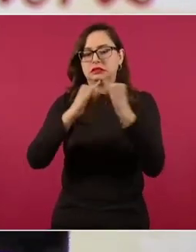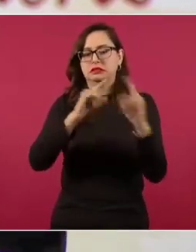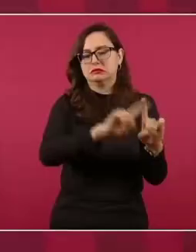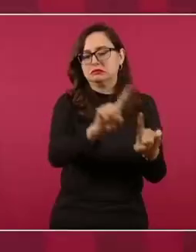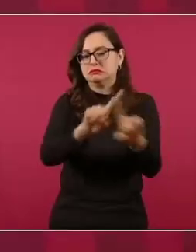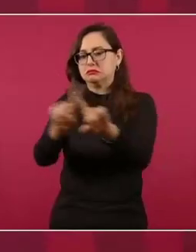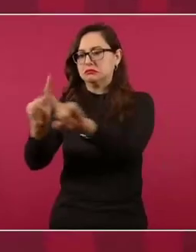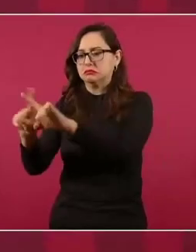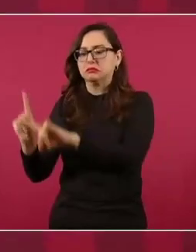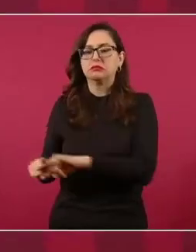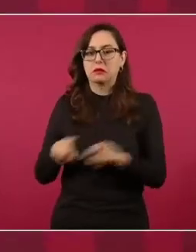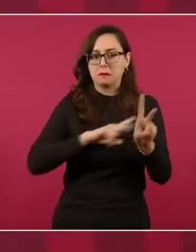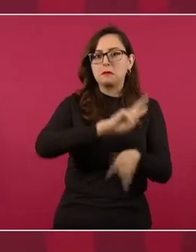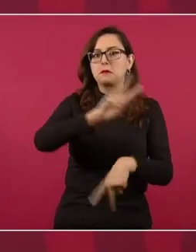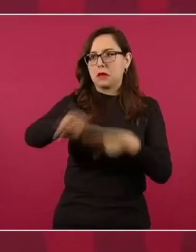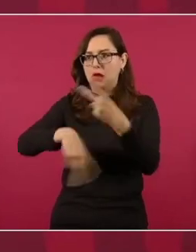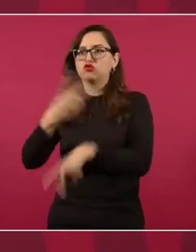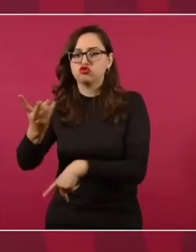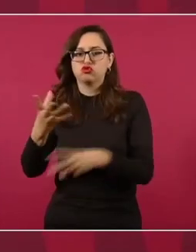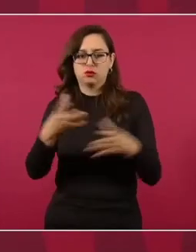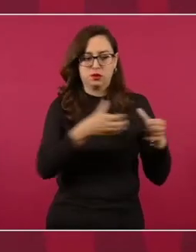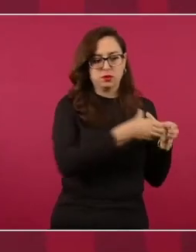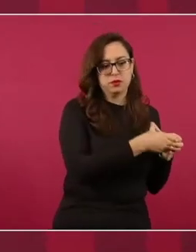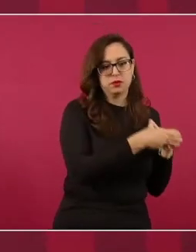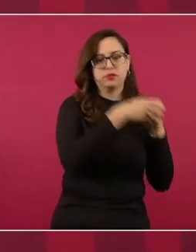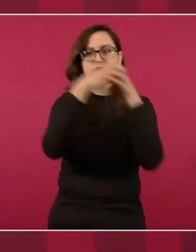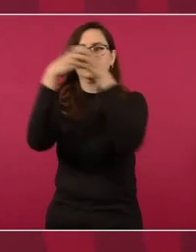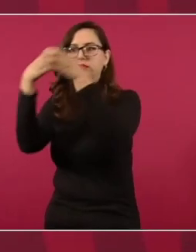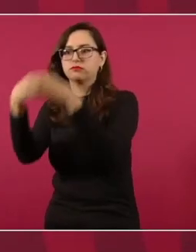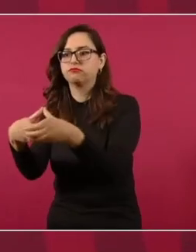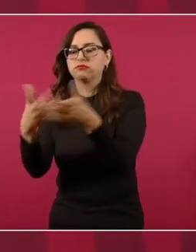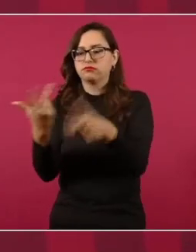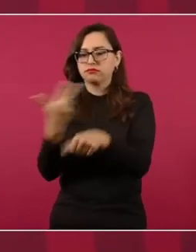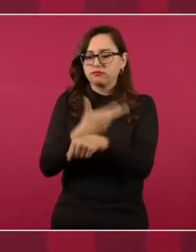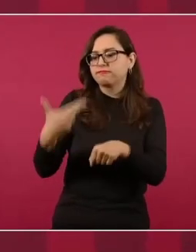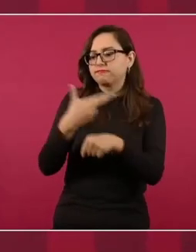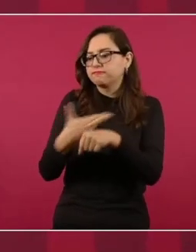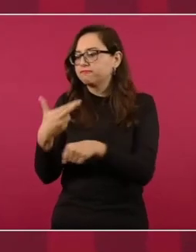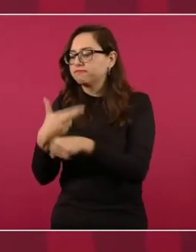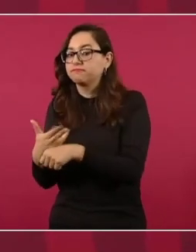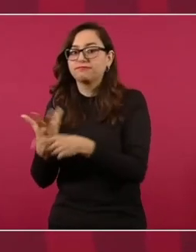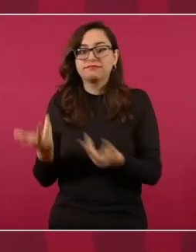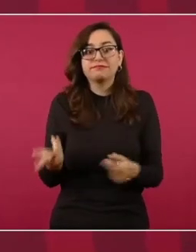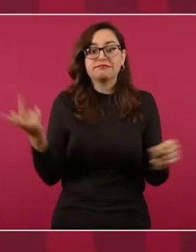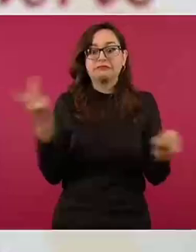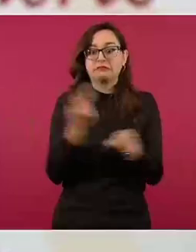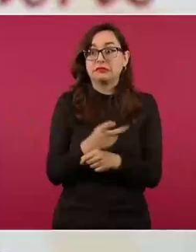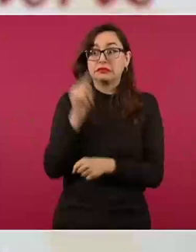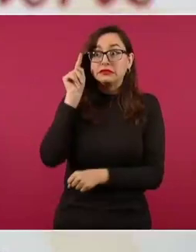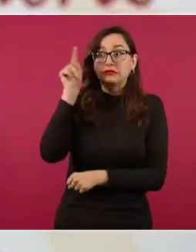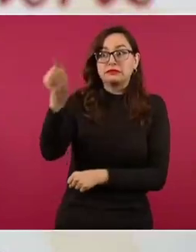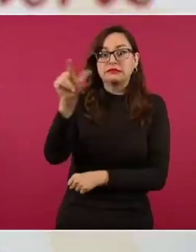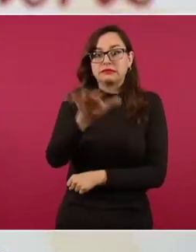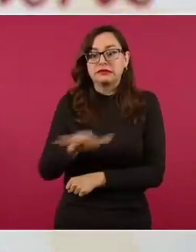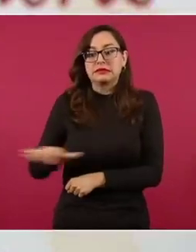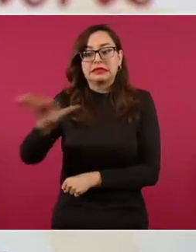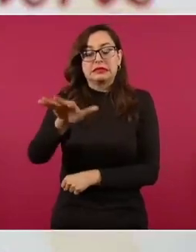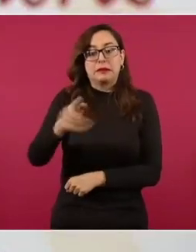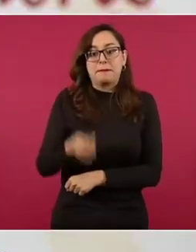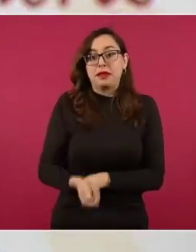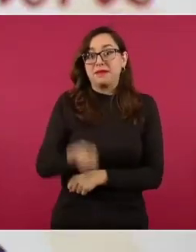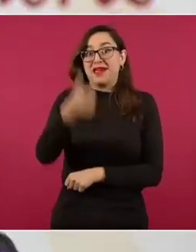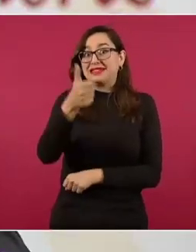tenemos cosas que hacer durante el… nunca hemos tenido tal grupo de mexicanos en Medio Oriente. Va a ser una primera